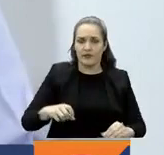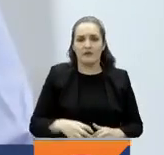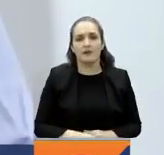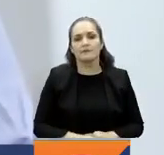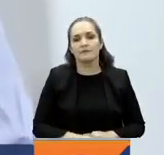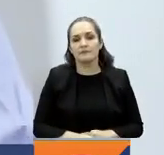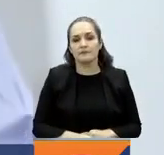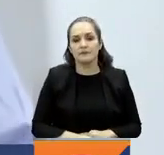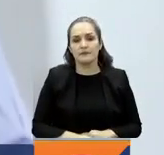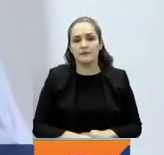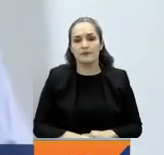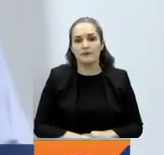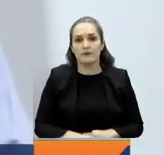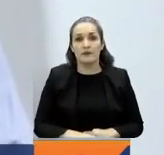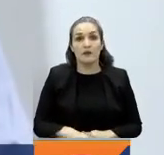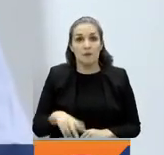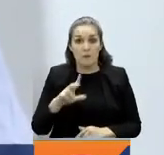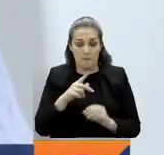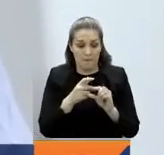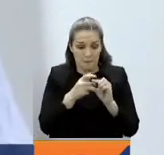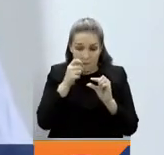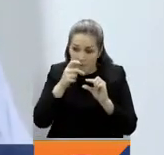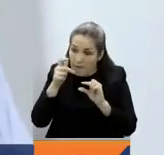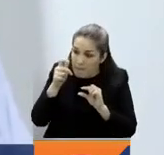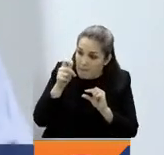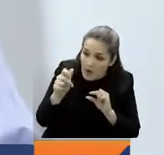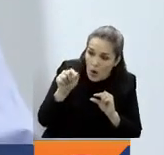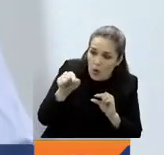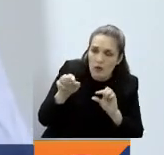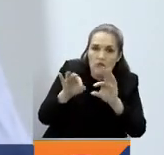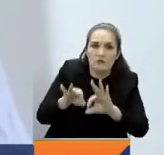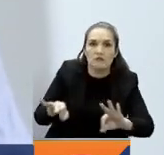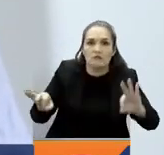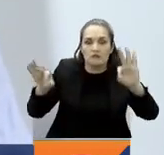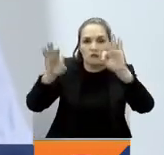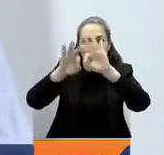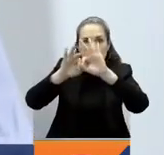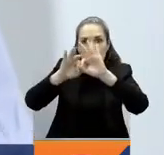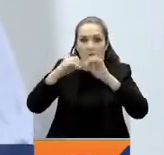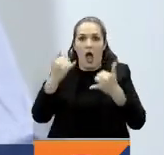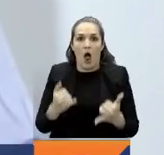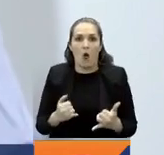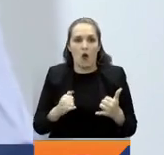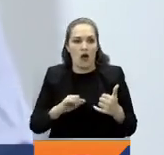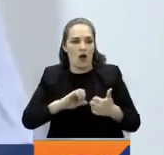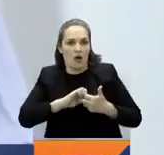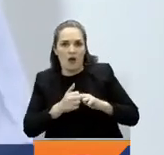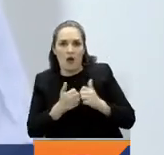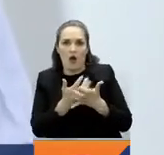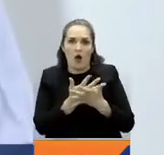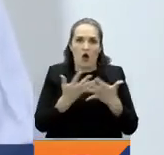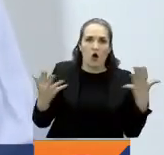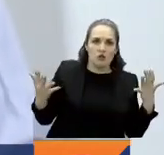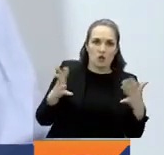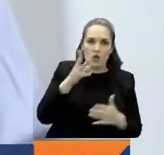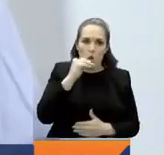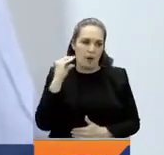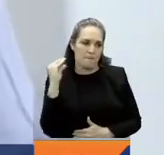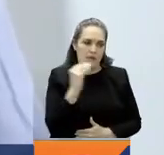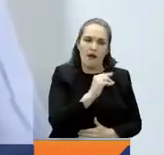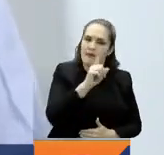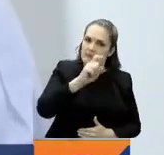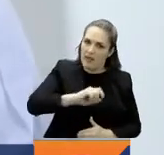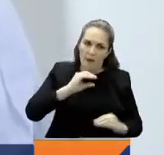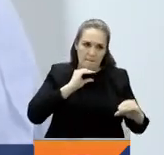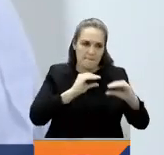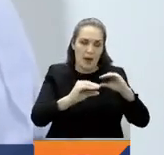vacunación es un derecho fundamental y por lo tanto nadie puede poner taranqueras a ese proceso, bajo ninguna circunstancia.